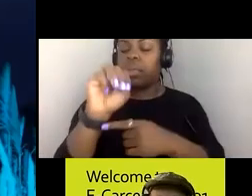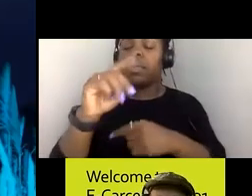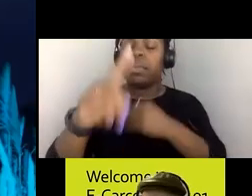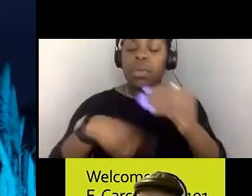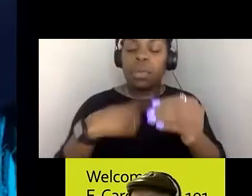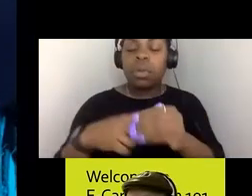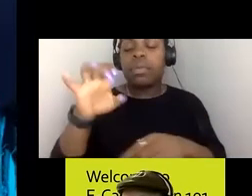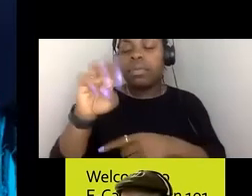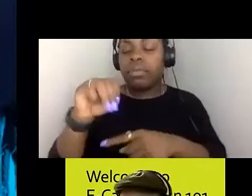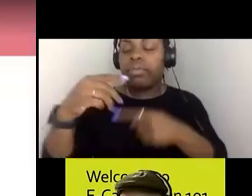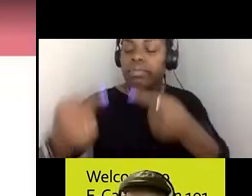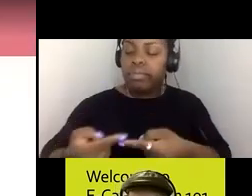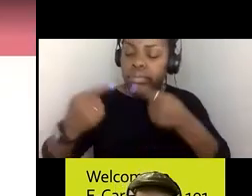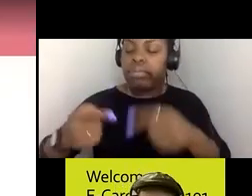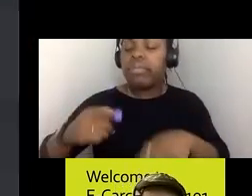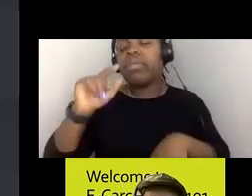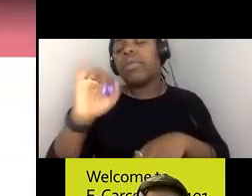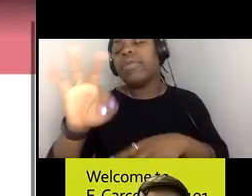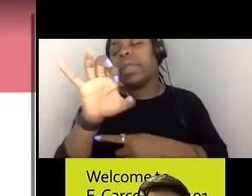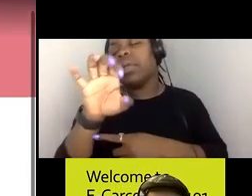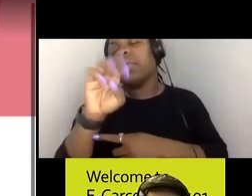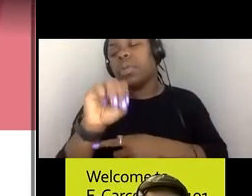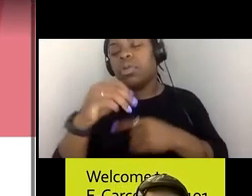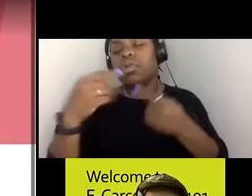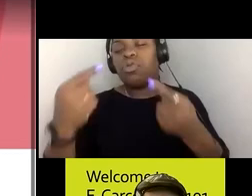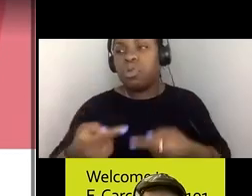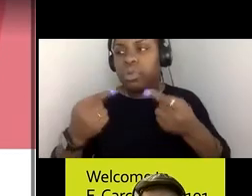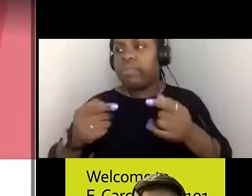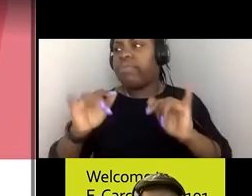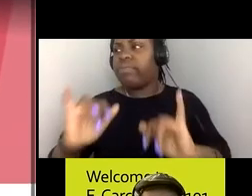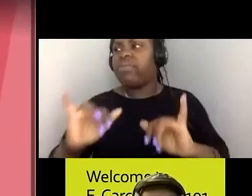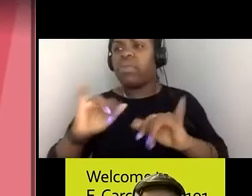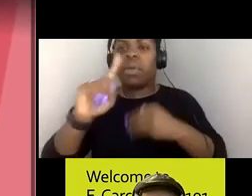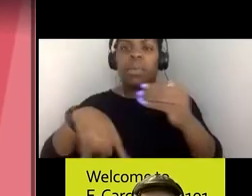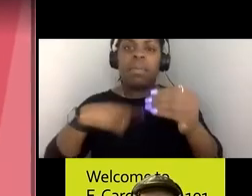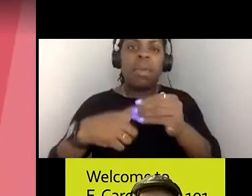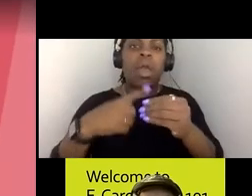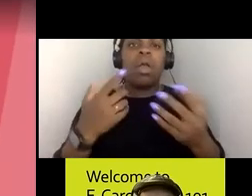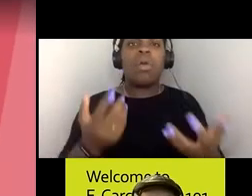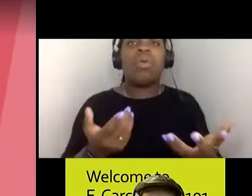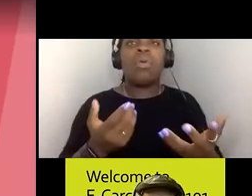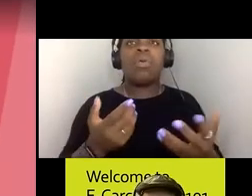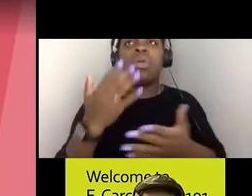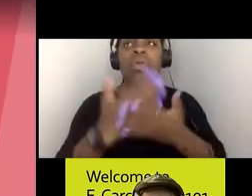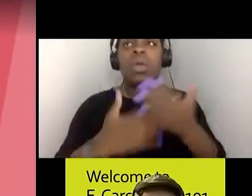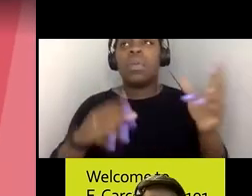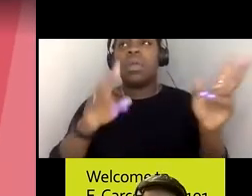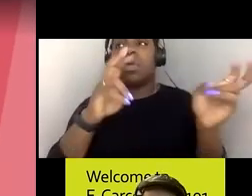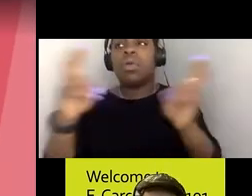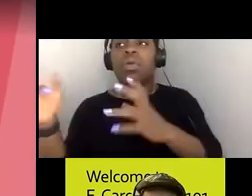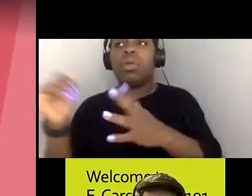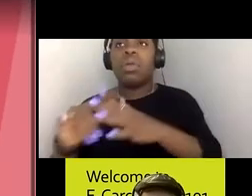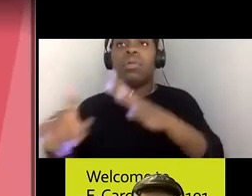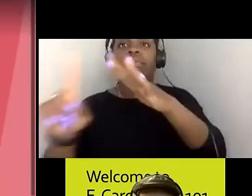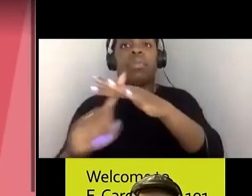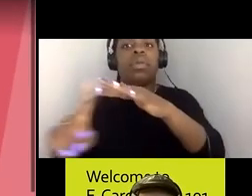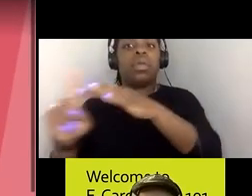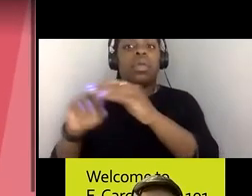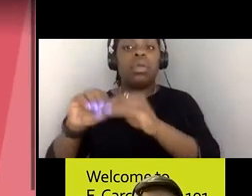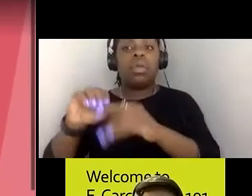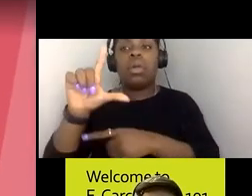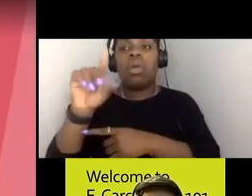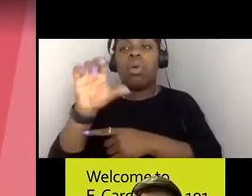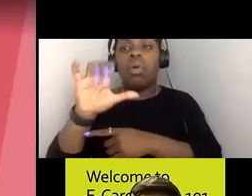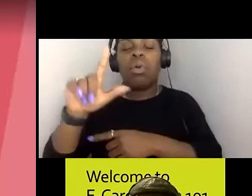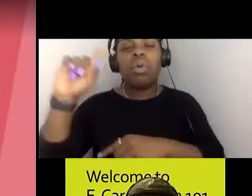que ver con la vigilancia electrónica y las historias y los cuentos que tienen relacionado a esto, y algunos de los problemas que